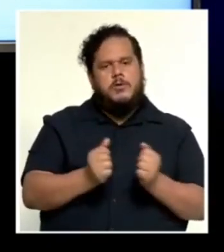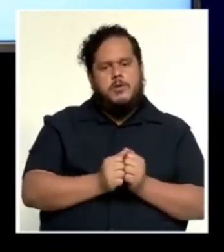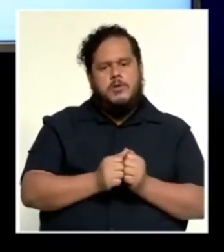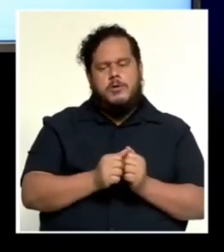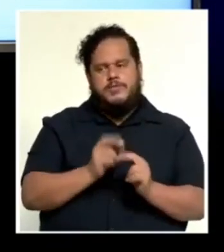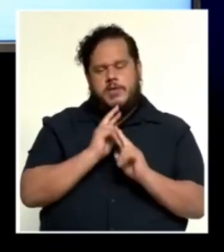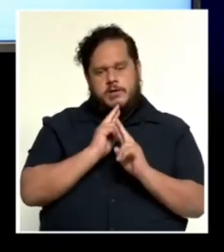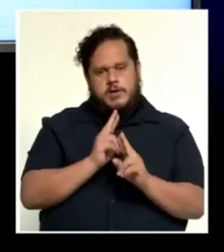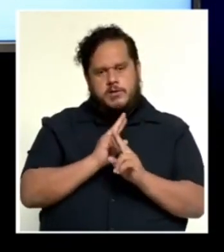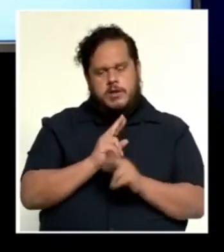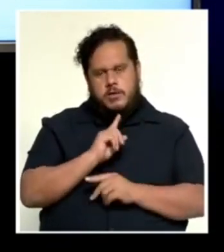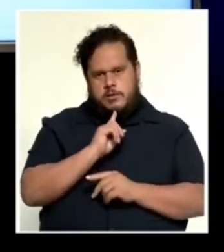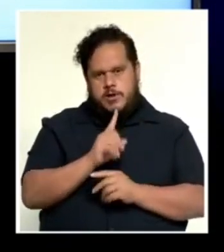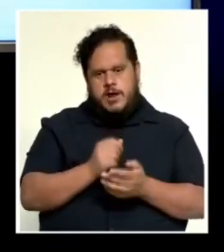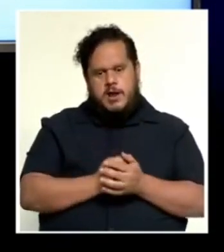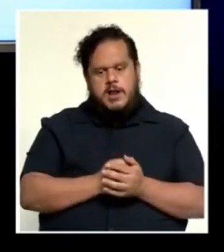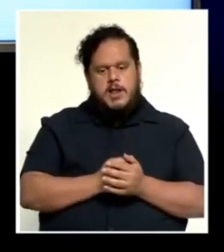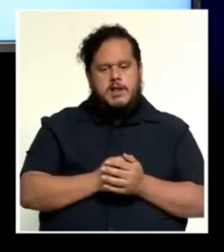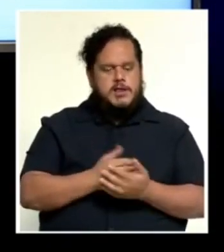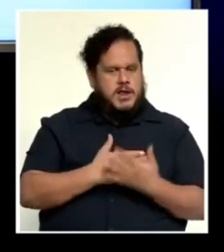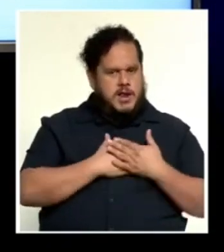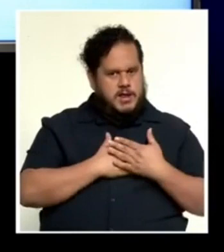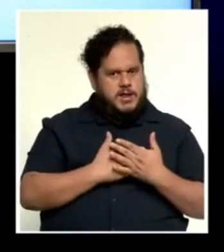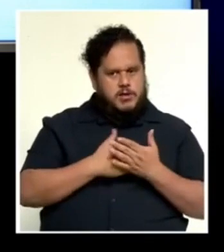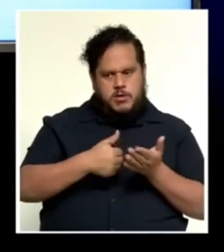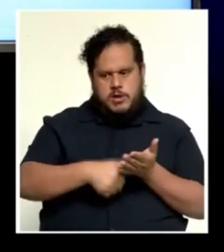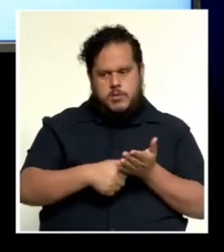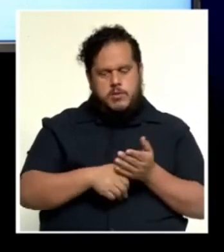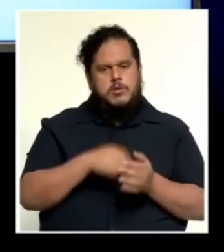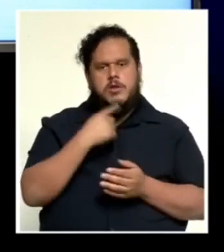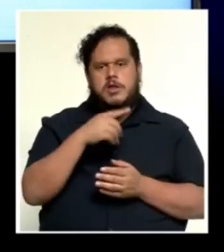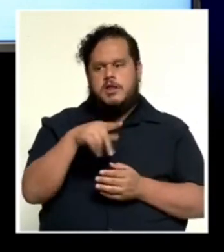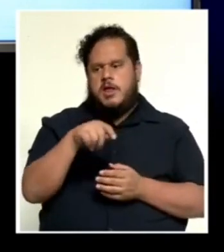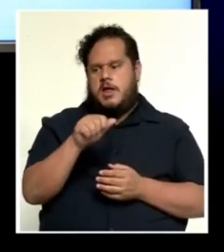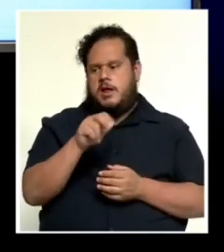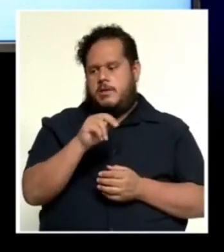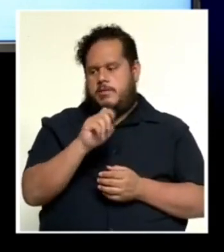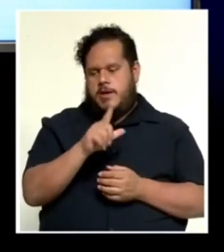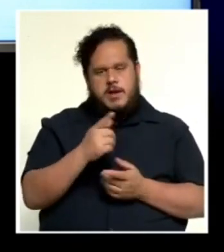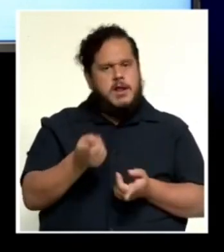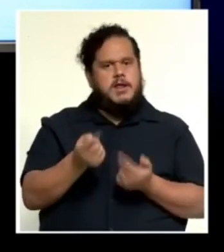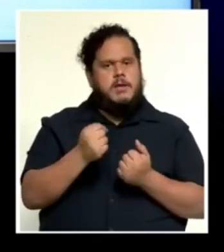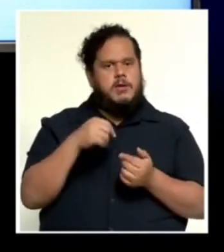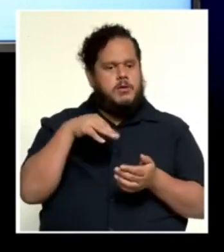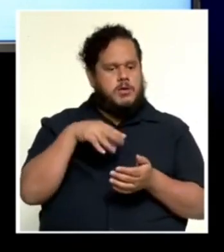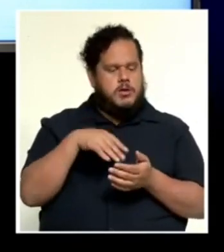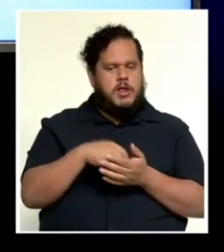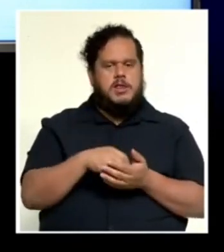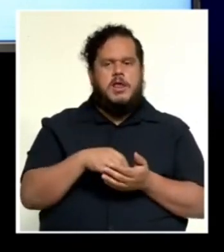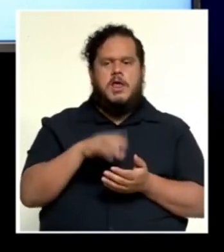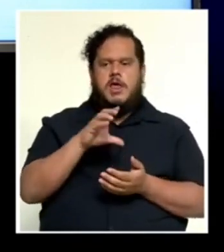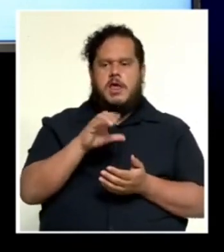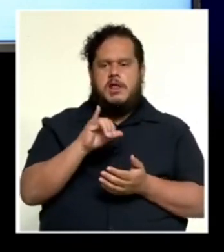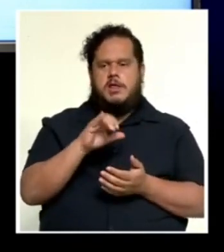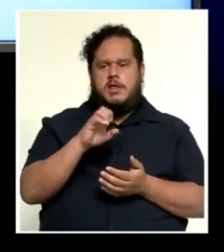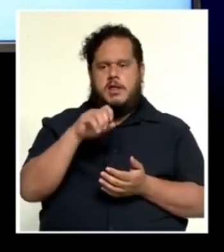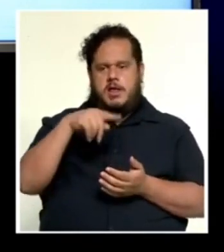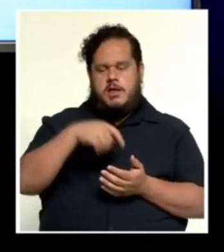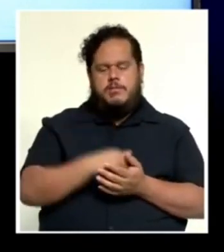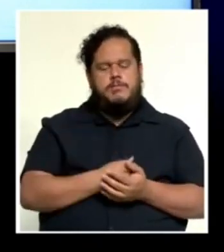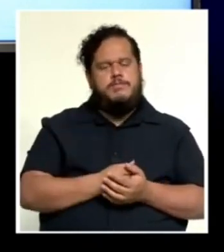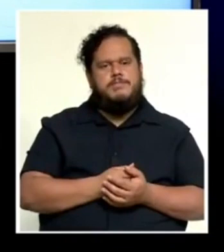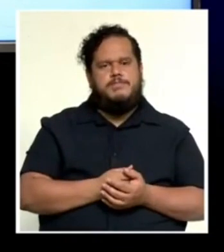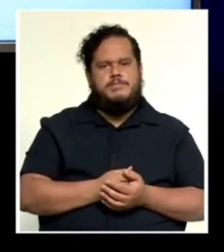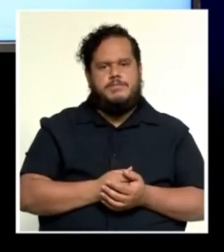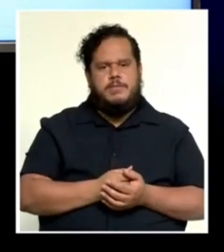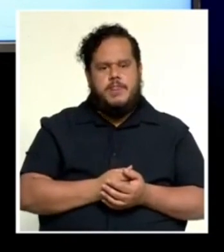el resultado real de la intención de voto según el panel que ha venido estudiando el Centro de Investigación y Estudios Políticos de la Universidad de